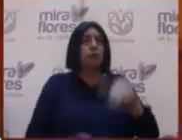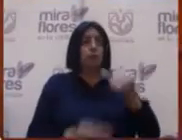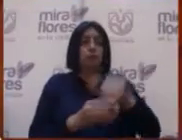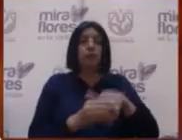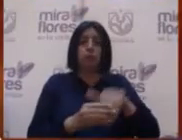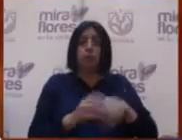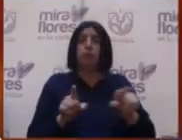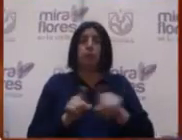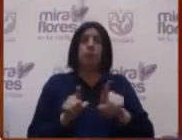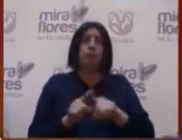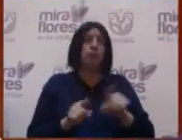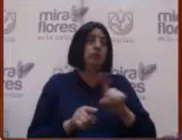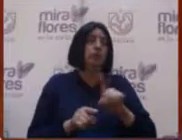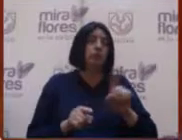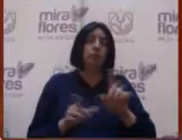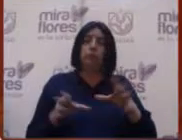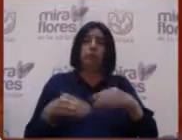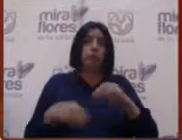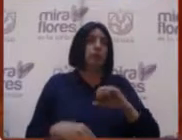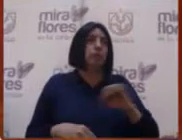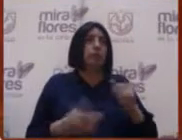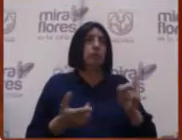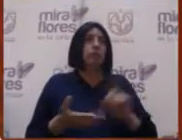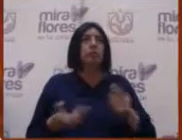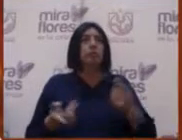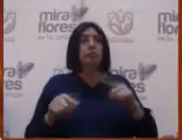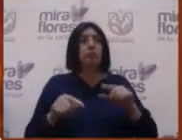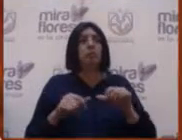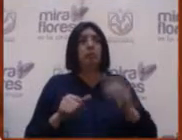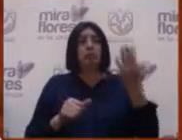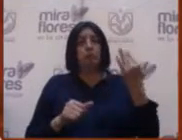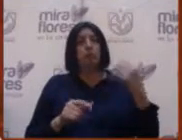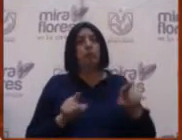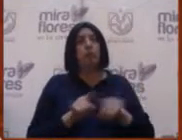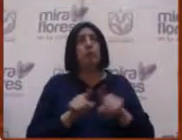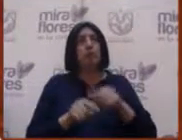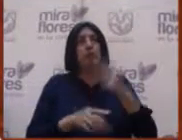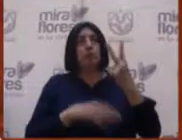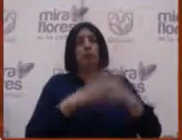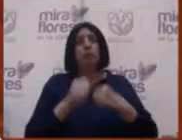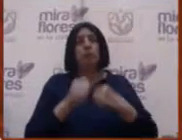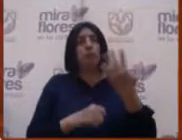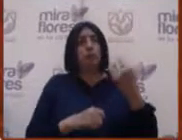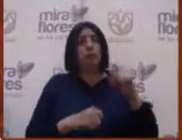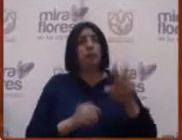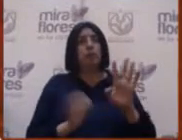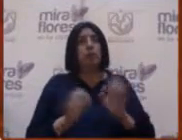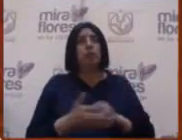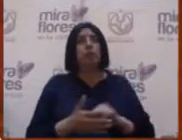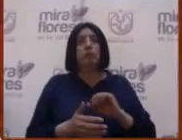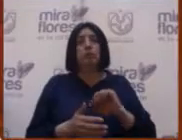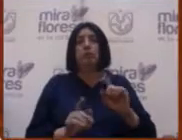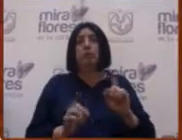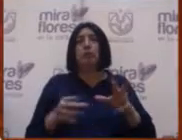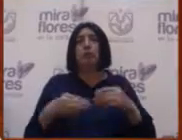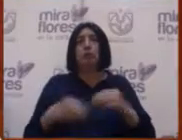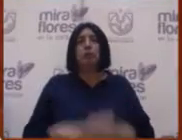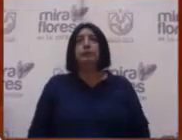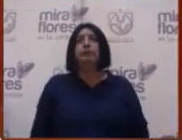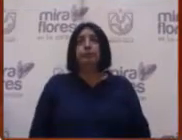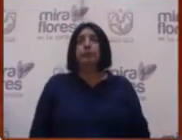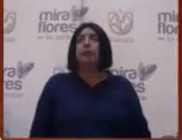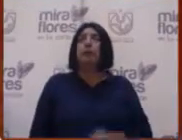también, igualmente, señor Alberti, siendo consecuente con mis votos anteriores, de hace 2 años creo que estamos viendo esto, va a ser en contra. Gracias. Muy